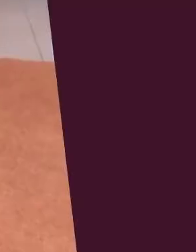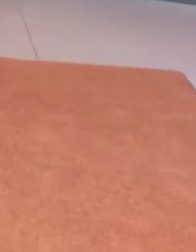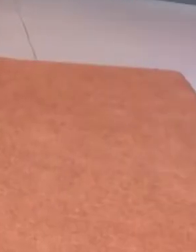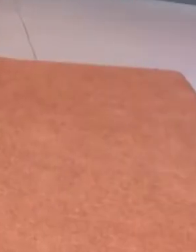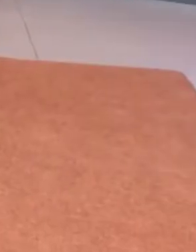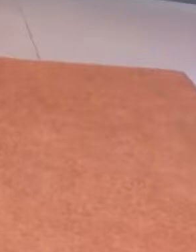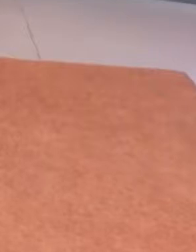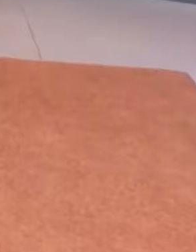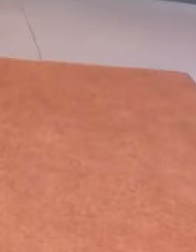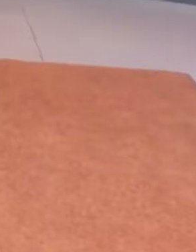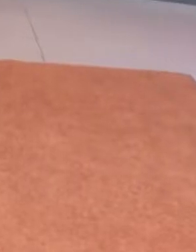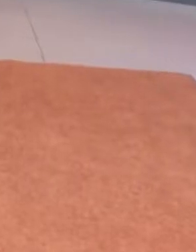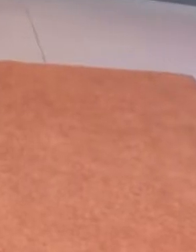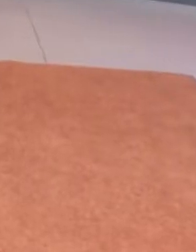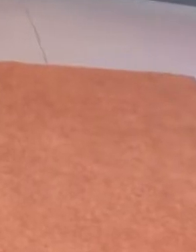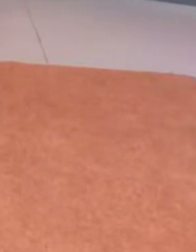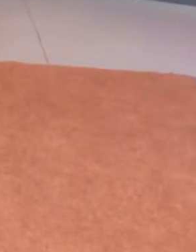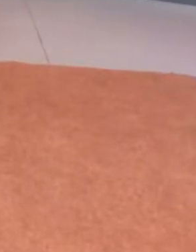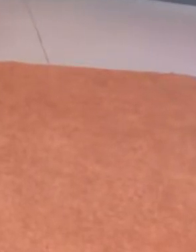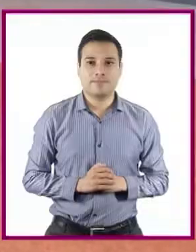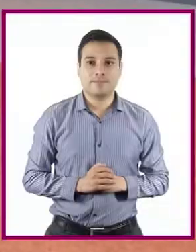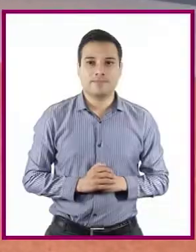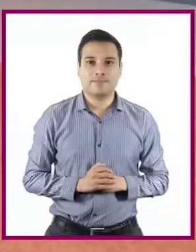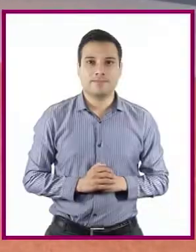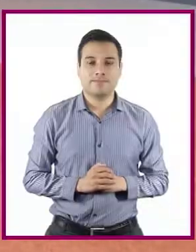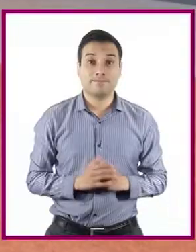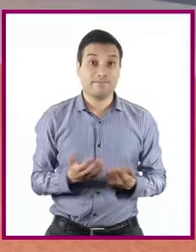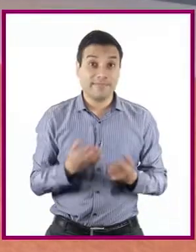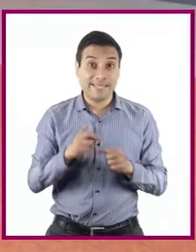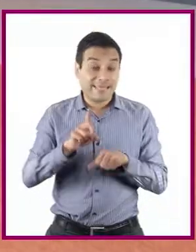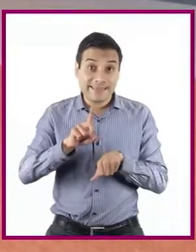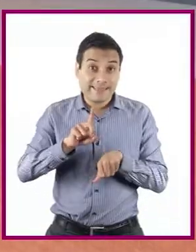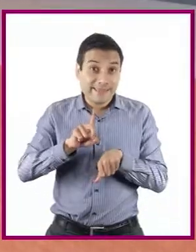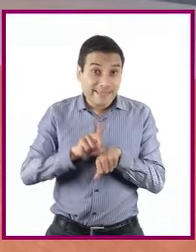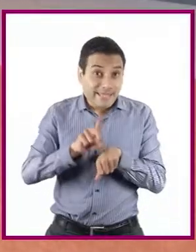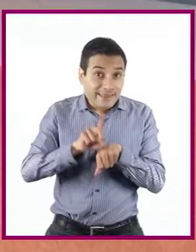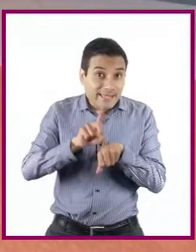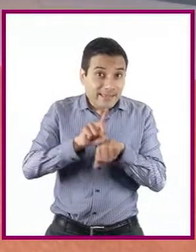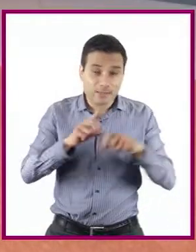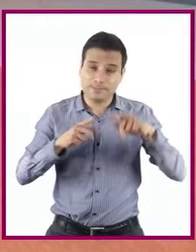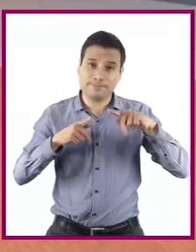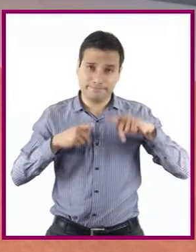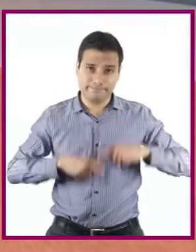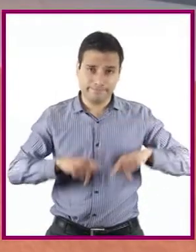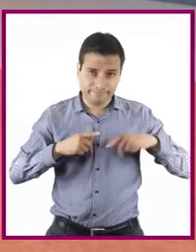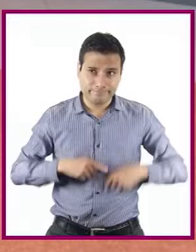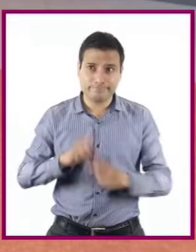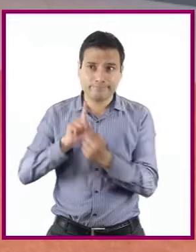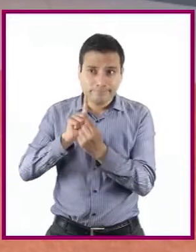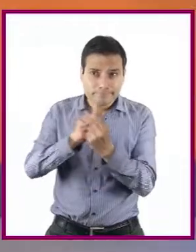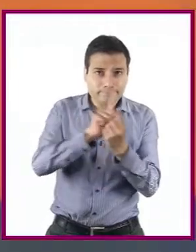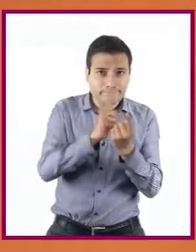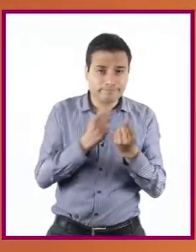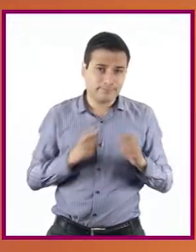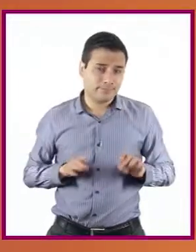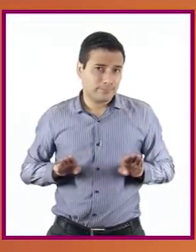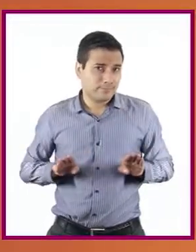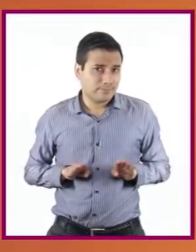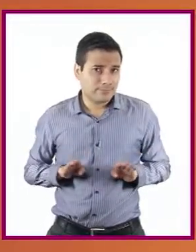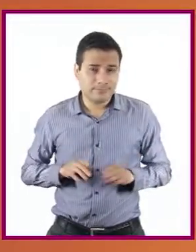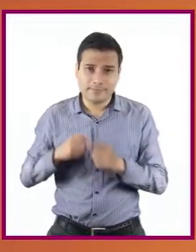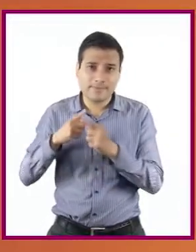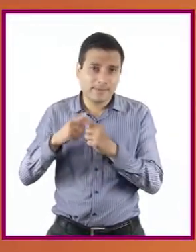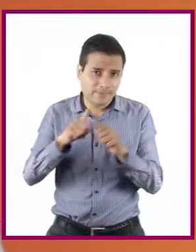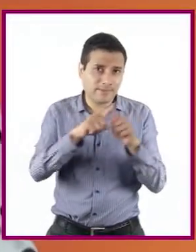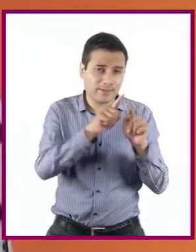Exactamente, por eso tenemos ética, claro. En la vida cotidiana conocemos todo tipo de personas que tienen cualidades diferentes. Estas